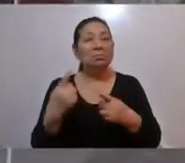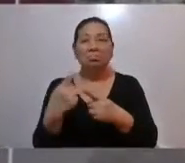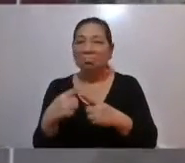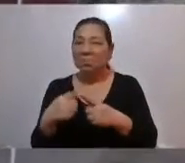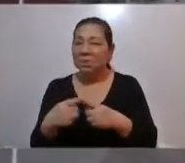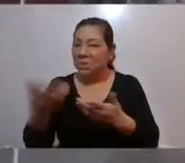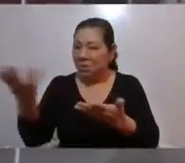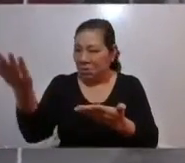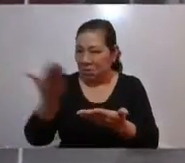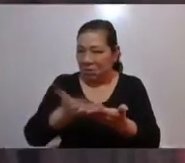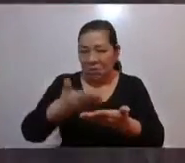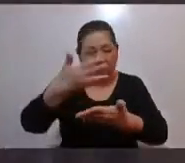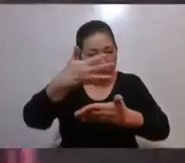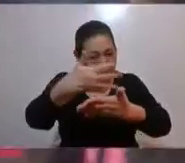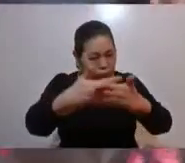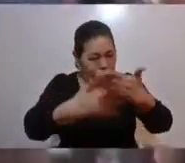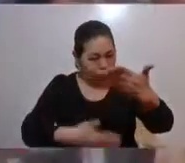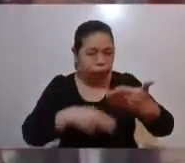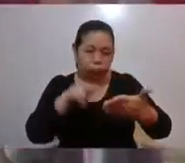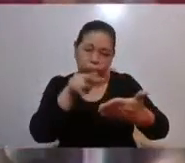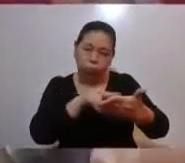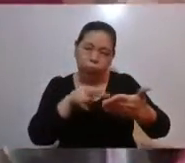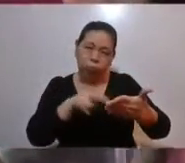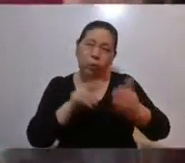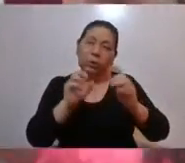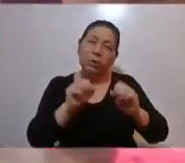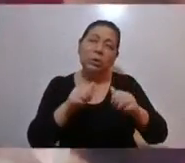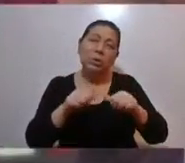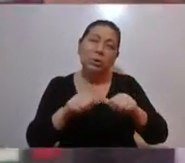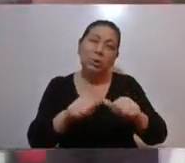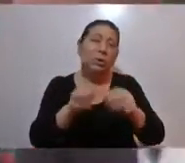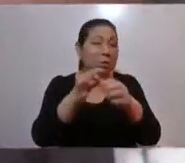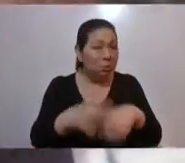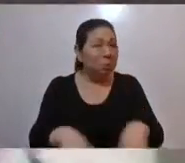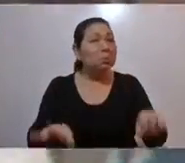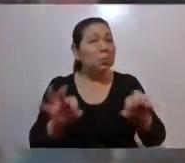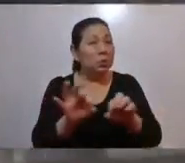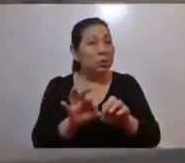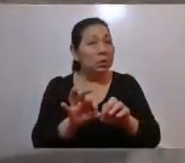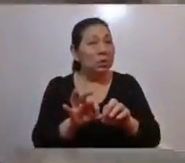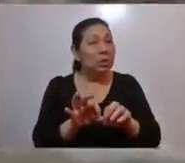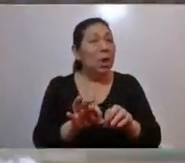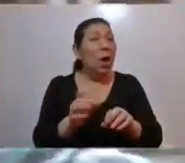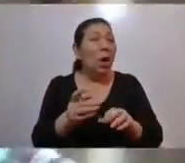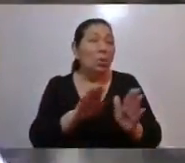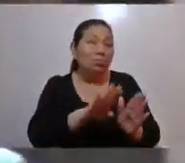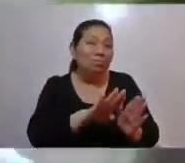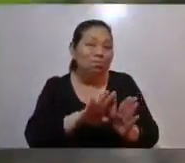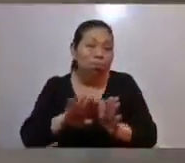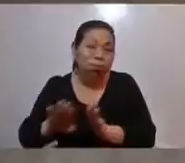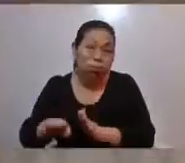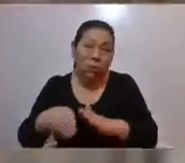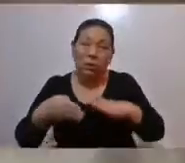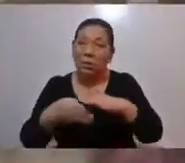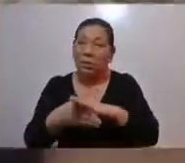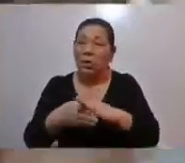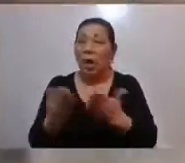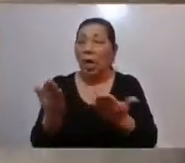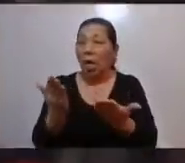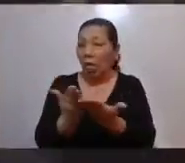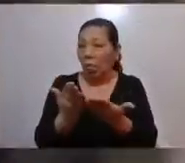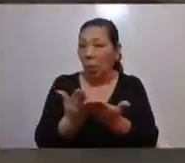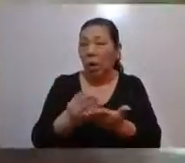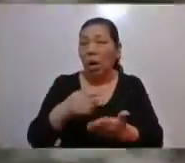base de diversos datos estadísticos, advierte que persiste un importante sesgo de género en el acceso a